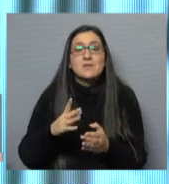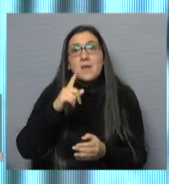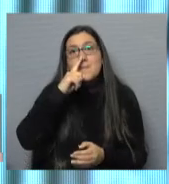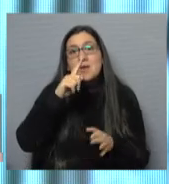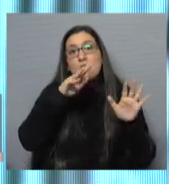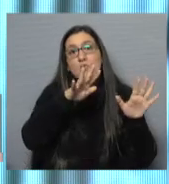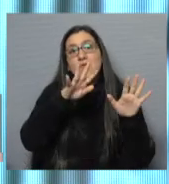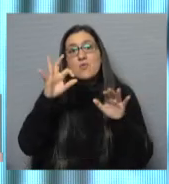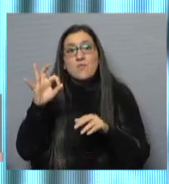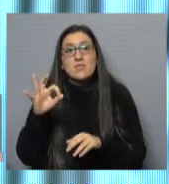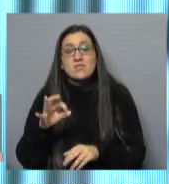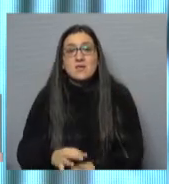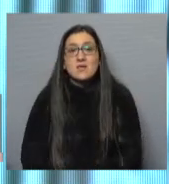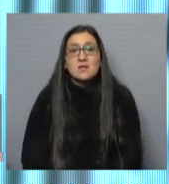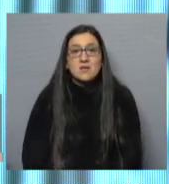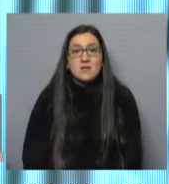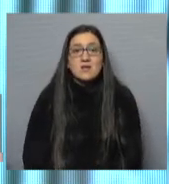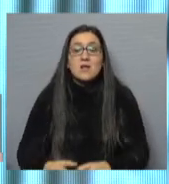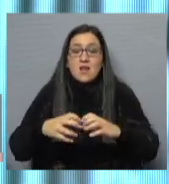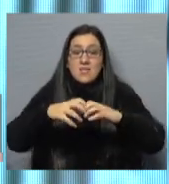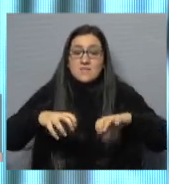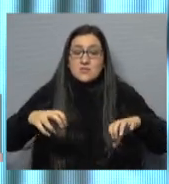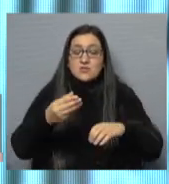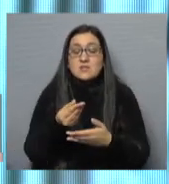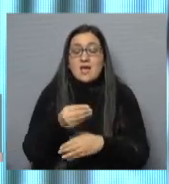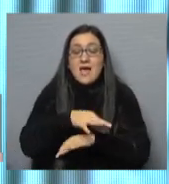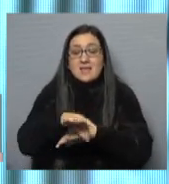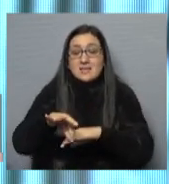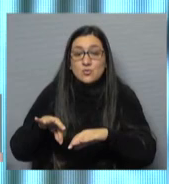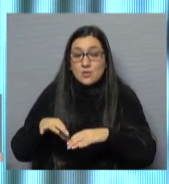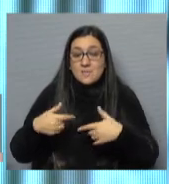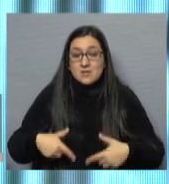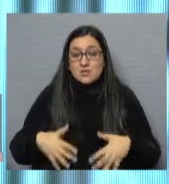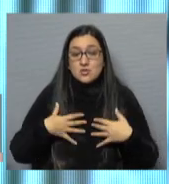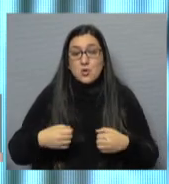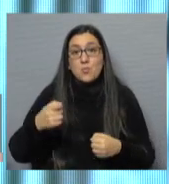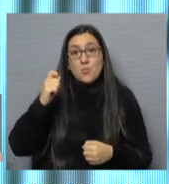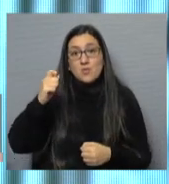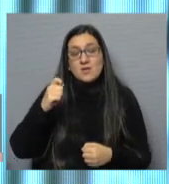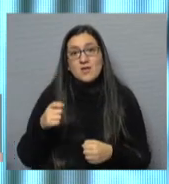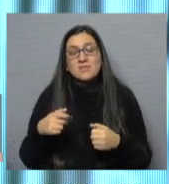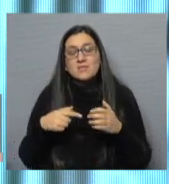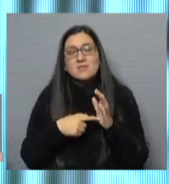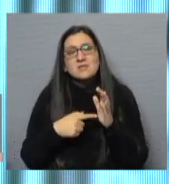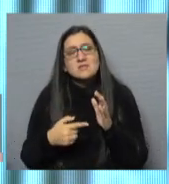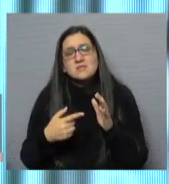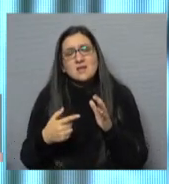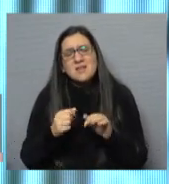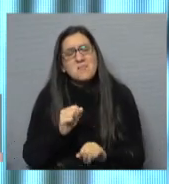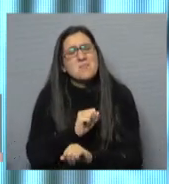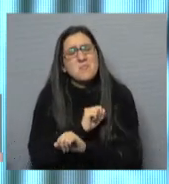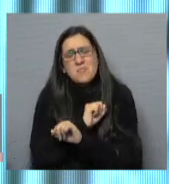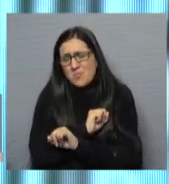90, la División de Arquitectura del Ministerio de Salud Pública decía que era totalmente